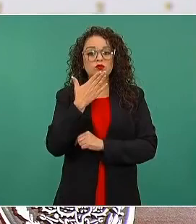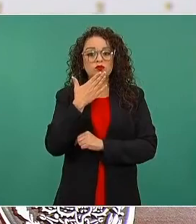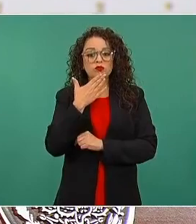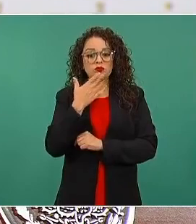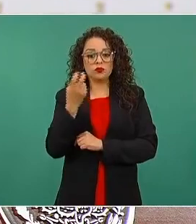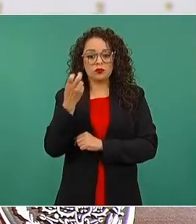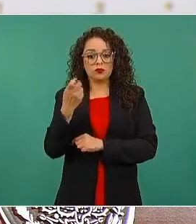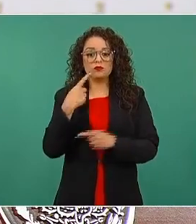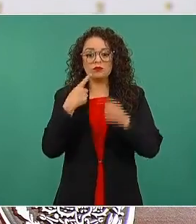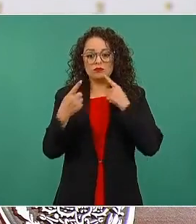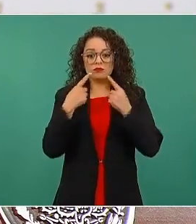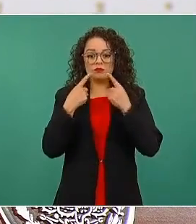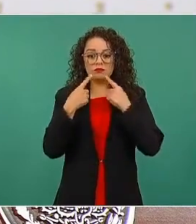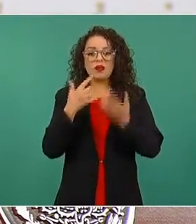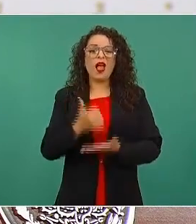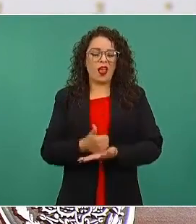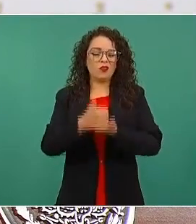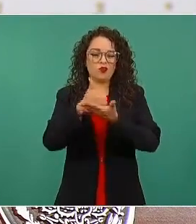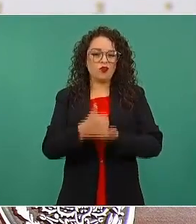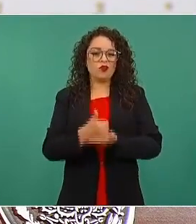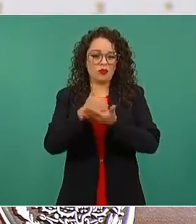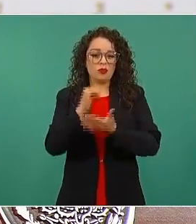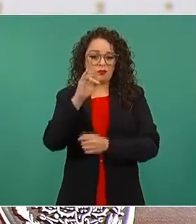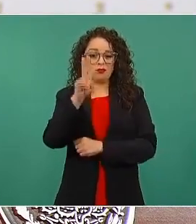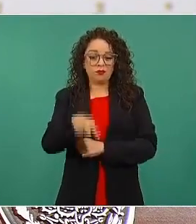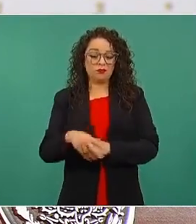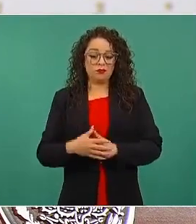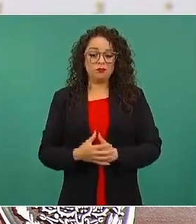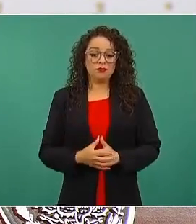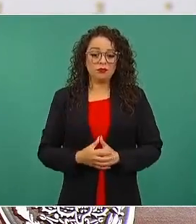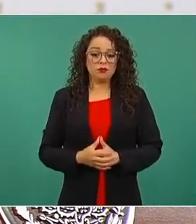polémica, este diálogo circular, ayuda, ¿sí?